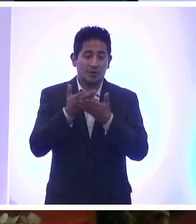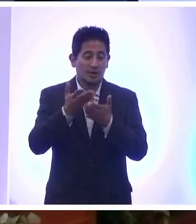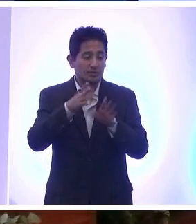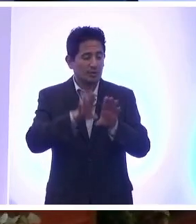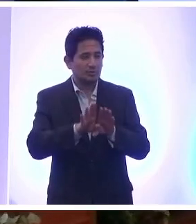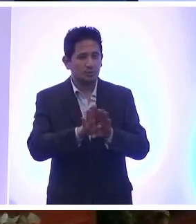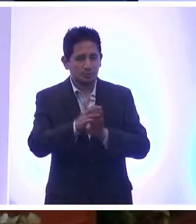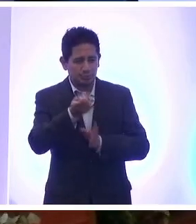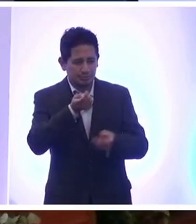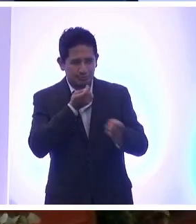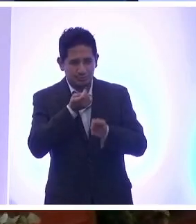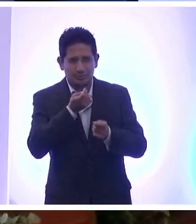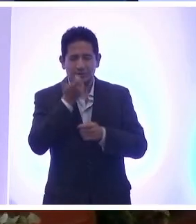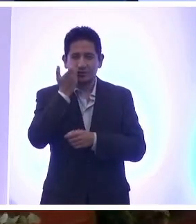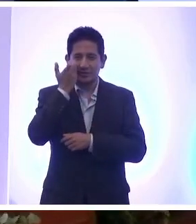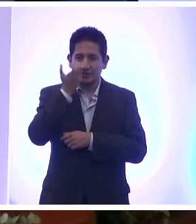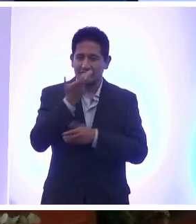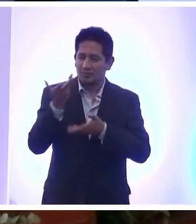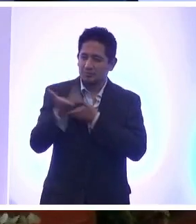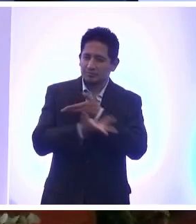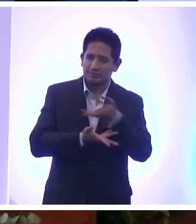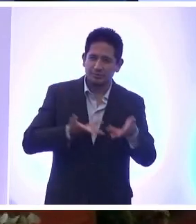al al